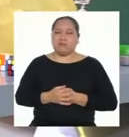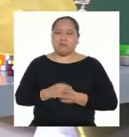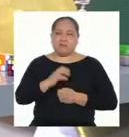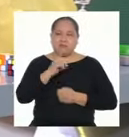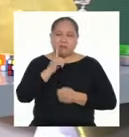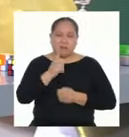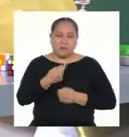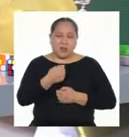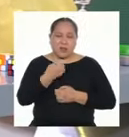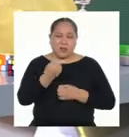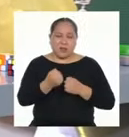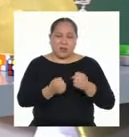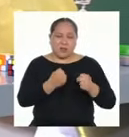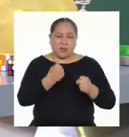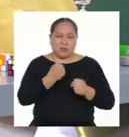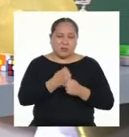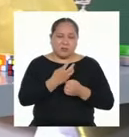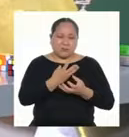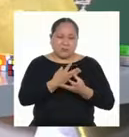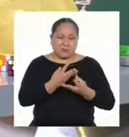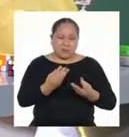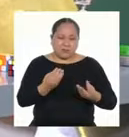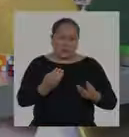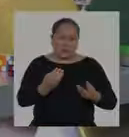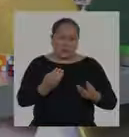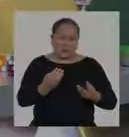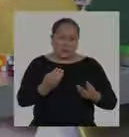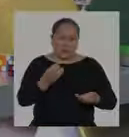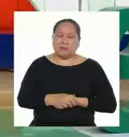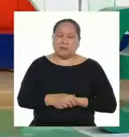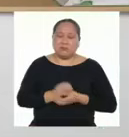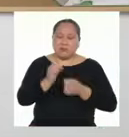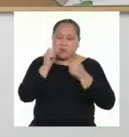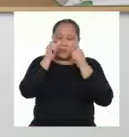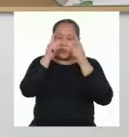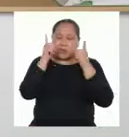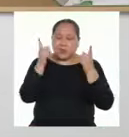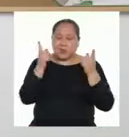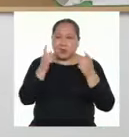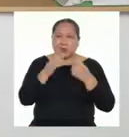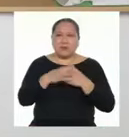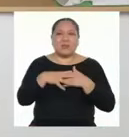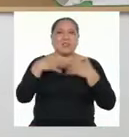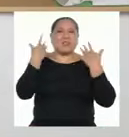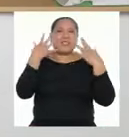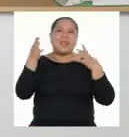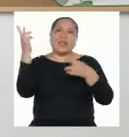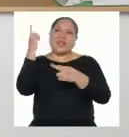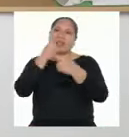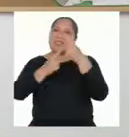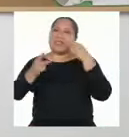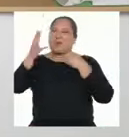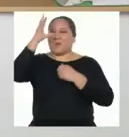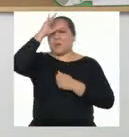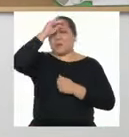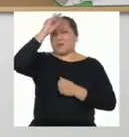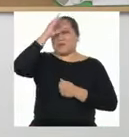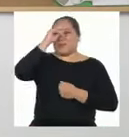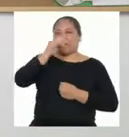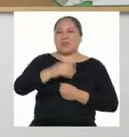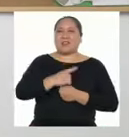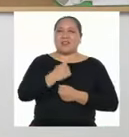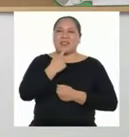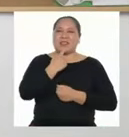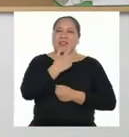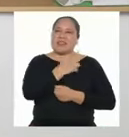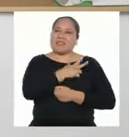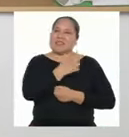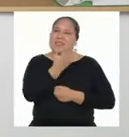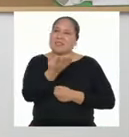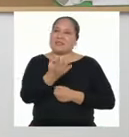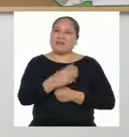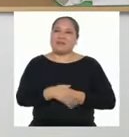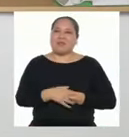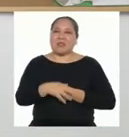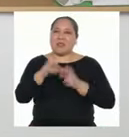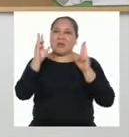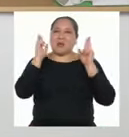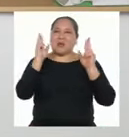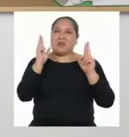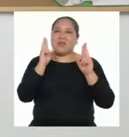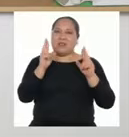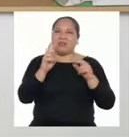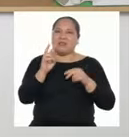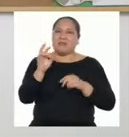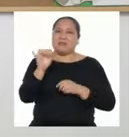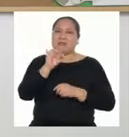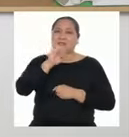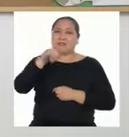1000 años para que se degrade un vasito. Ya regresamos, chicas y chicos, de tercero de secundaria. Espero que